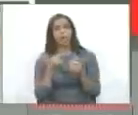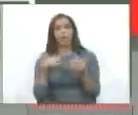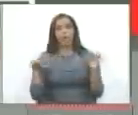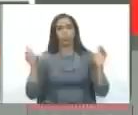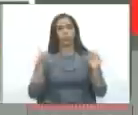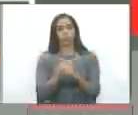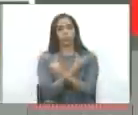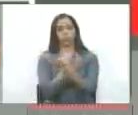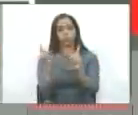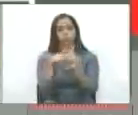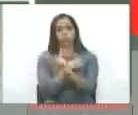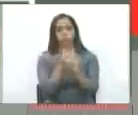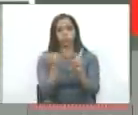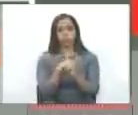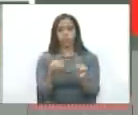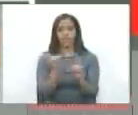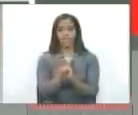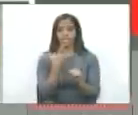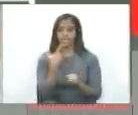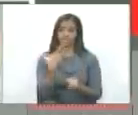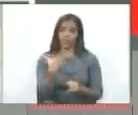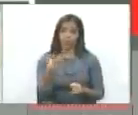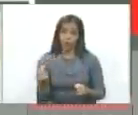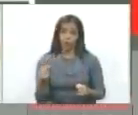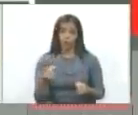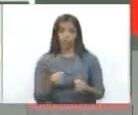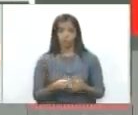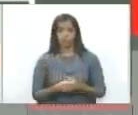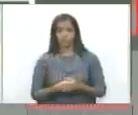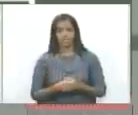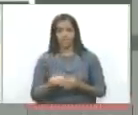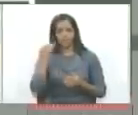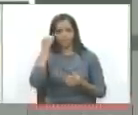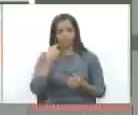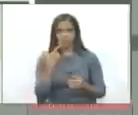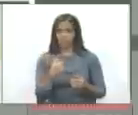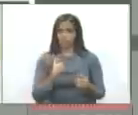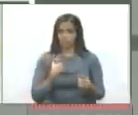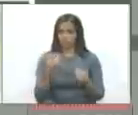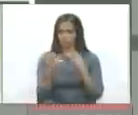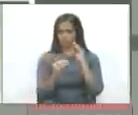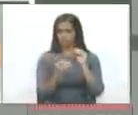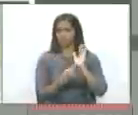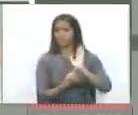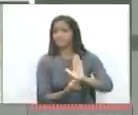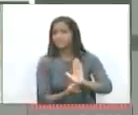Pero se reunió, al final dice no. Imagínense que yo sacara la conversación.